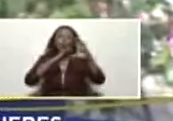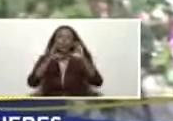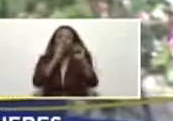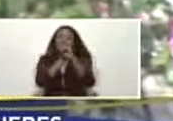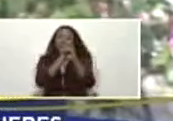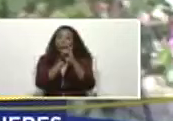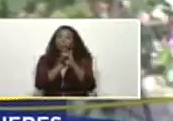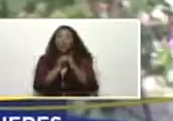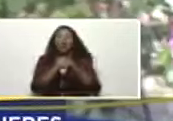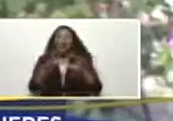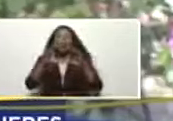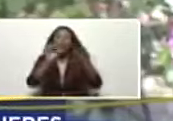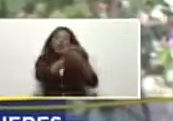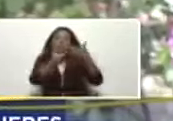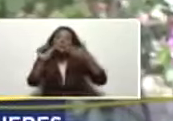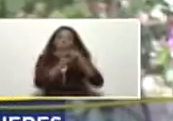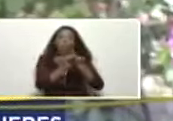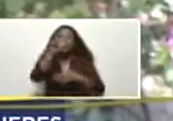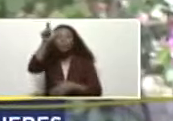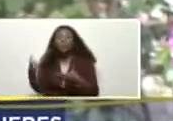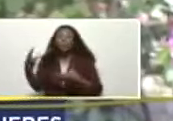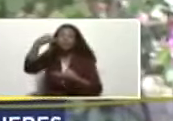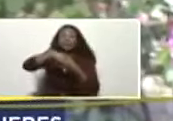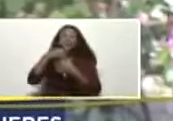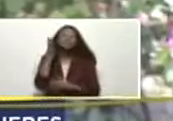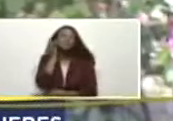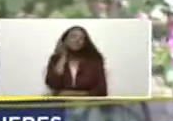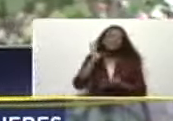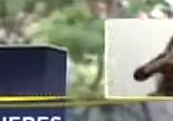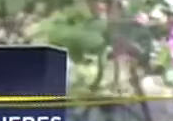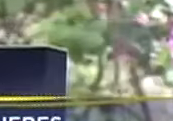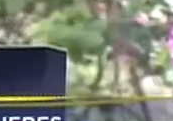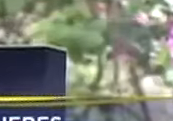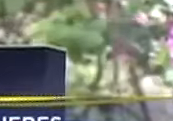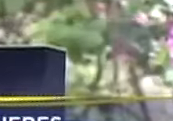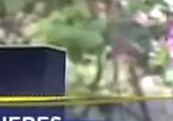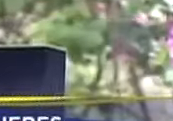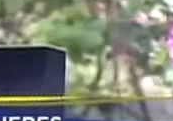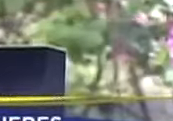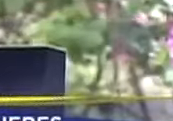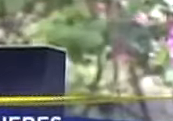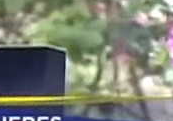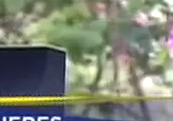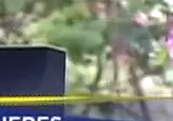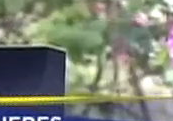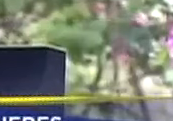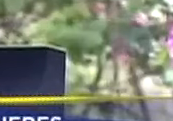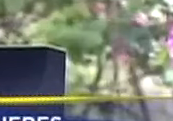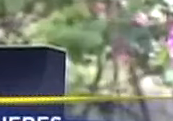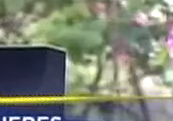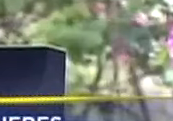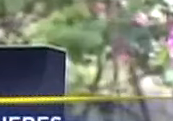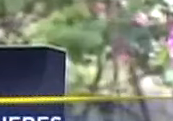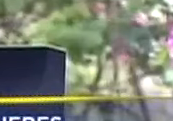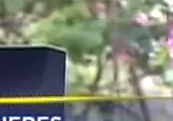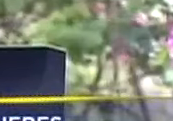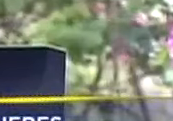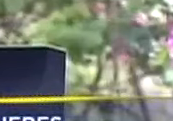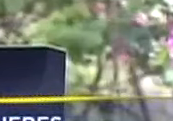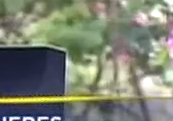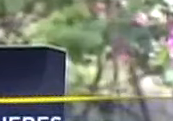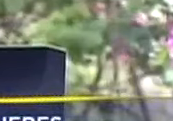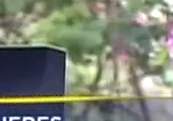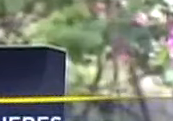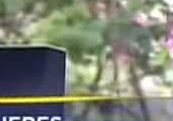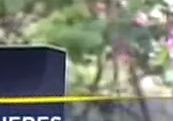comunidades de software, la incorporación de la mujer también para disminuir la brecha digital, y es una luchadora social, reconocida